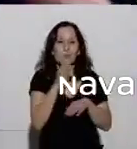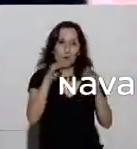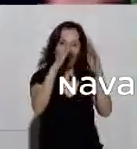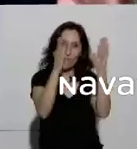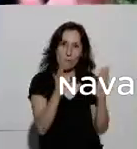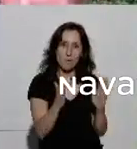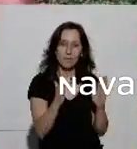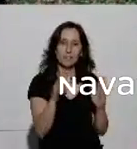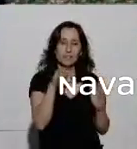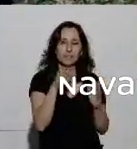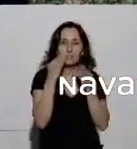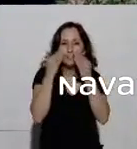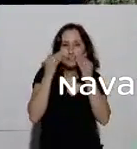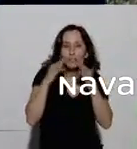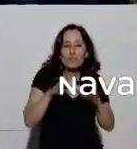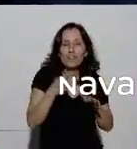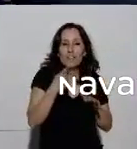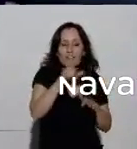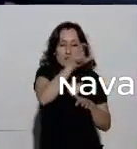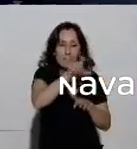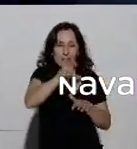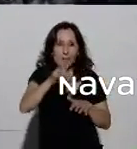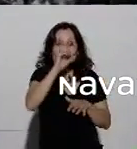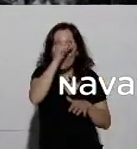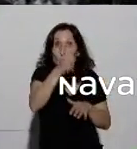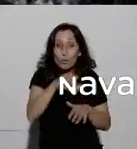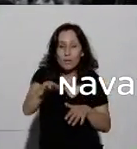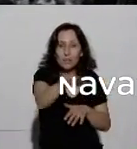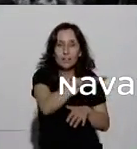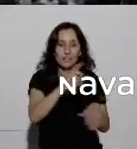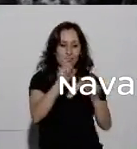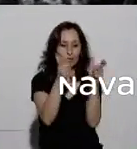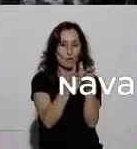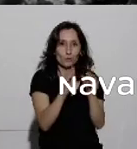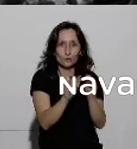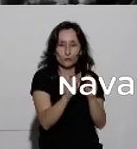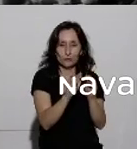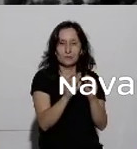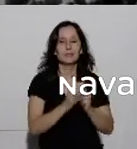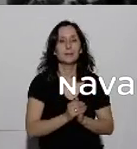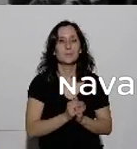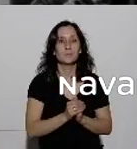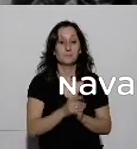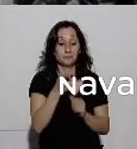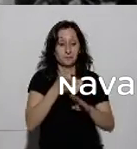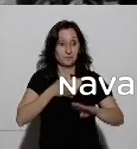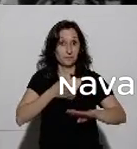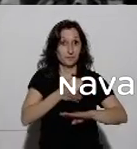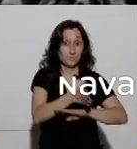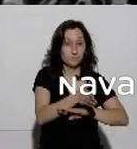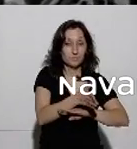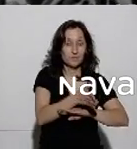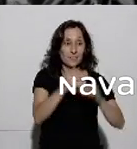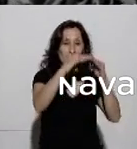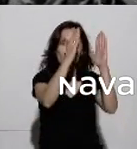lugar donde las leyendas cuentan que las brujas de la comarca celebraban sus aquelarres. Y ahora mismo estamos en la entrada. Se trata de